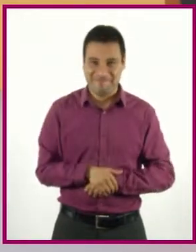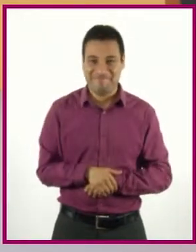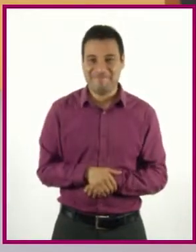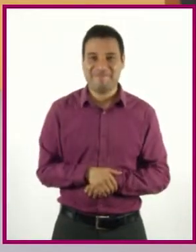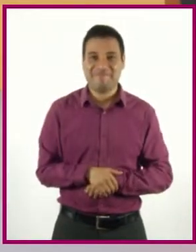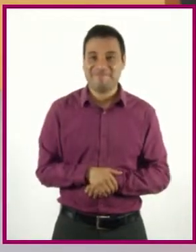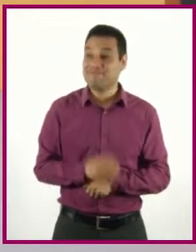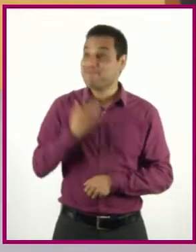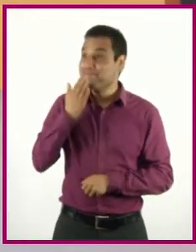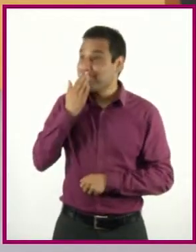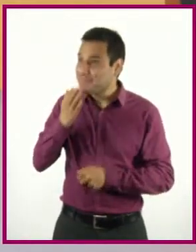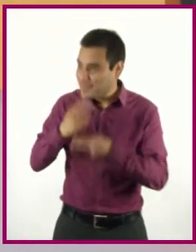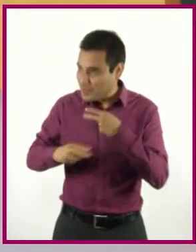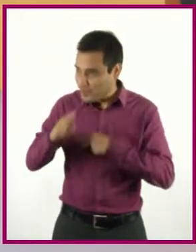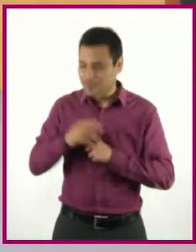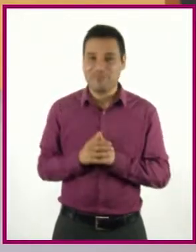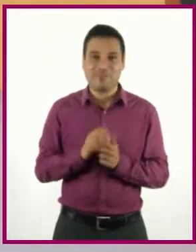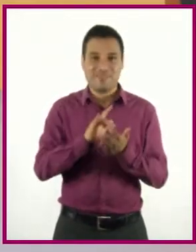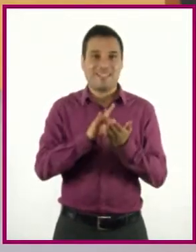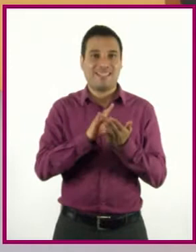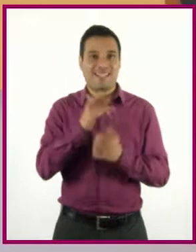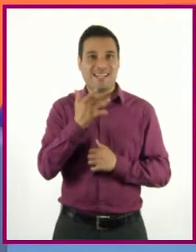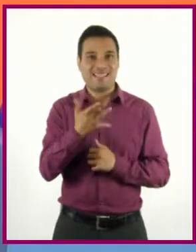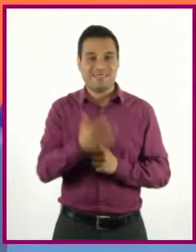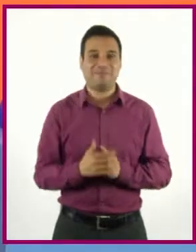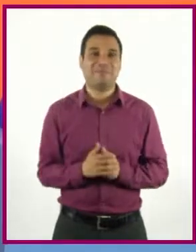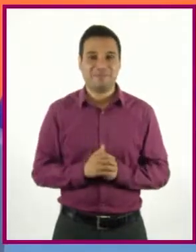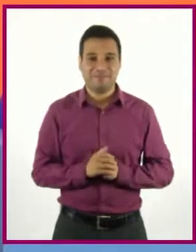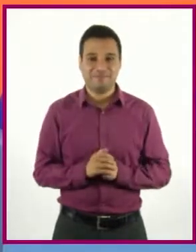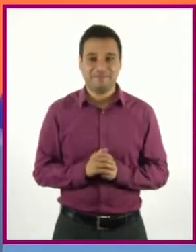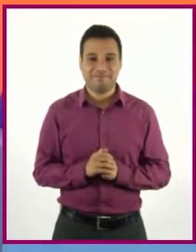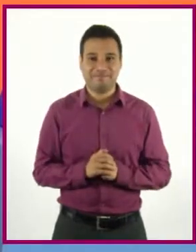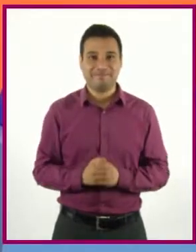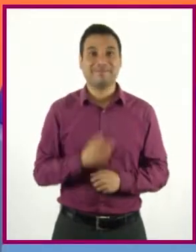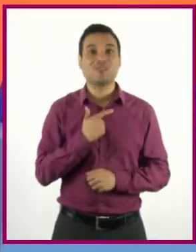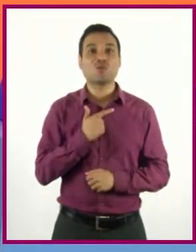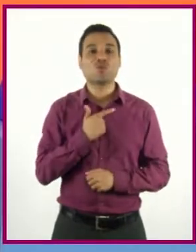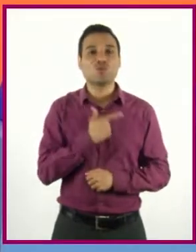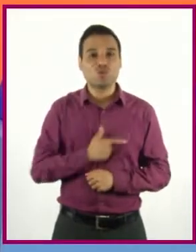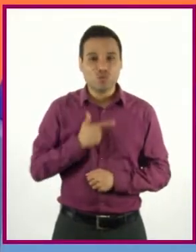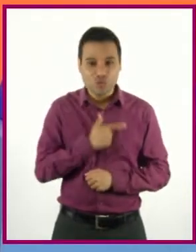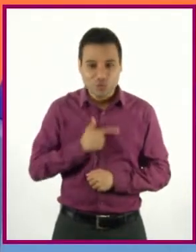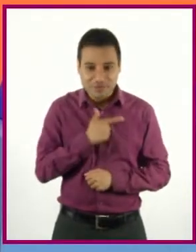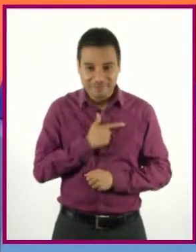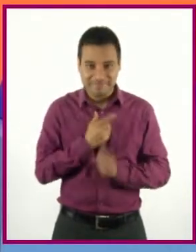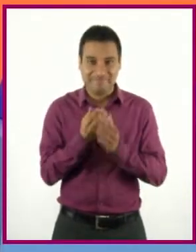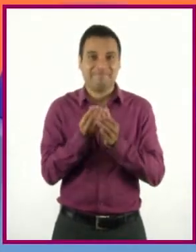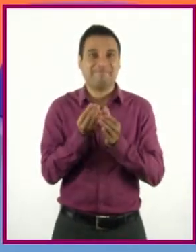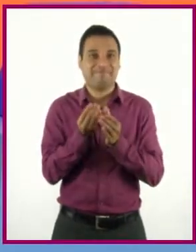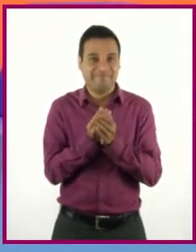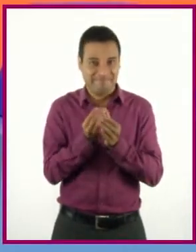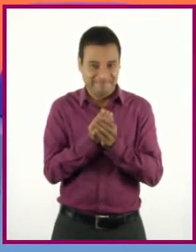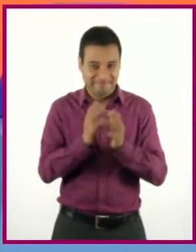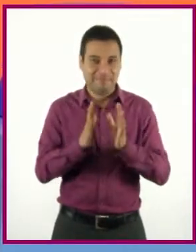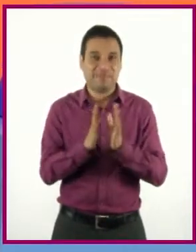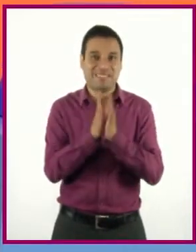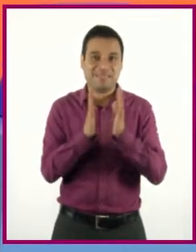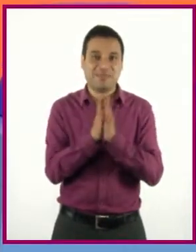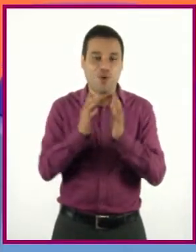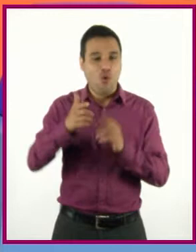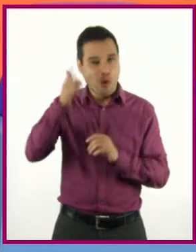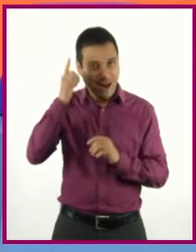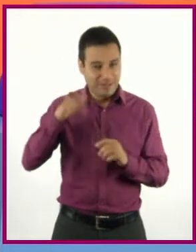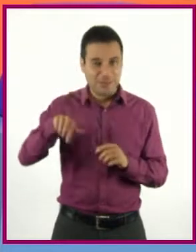Farías. Bienvenido, maestro. Muchas gracias, Leslie. Es un gusto participar en esta ocasión, esperando que se encuentren